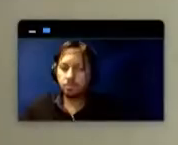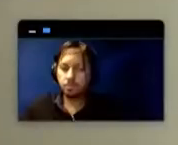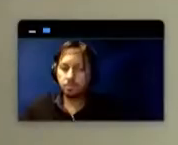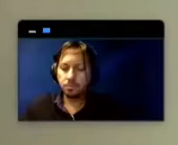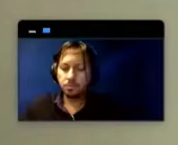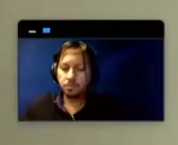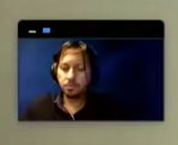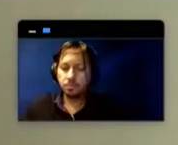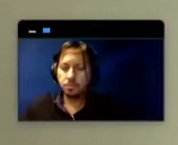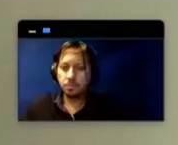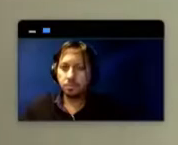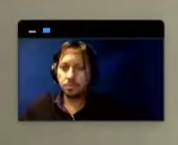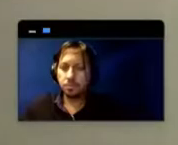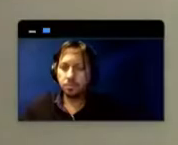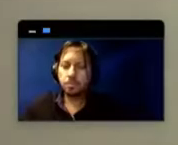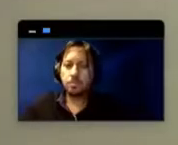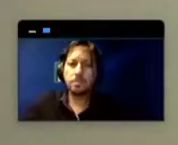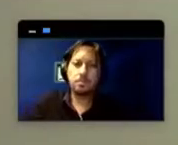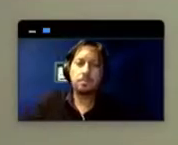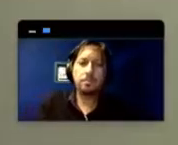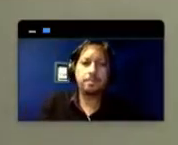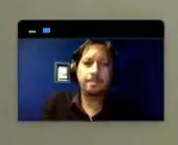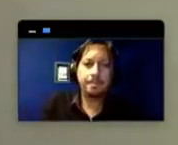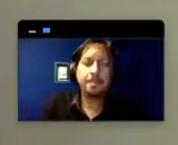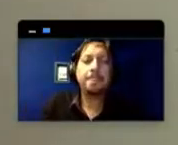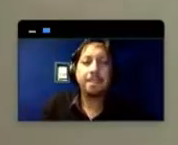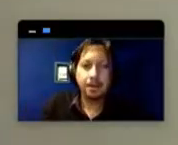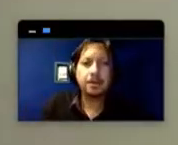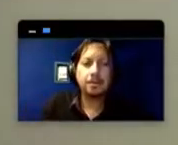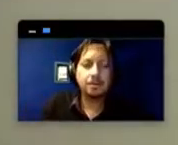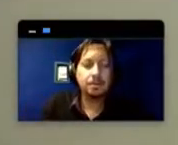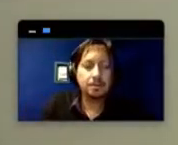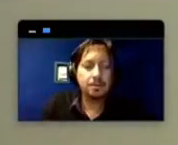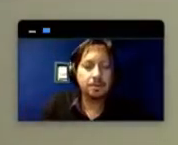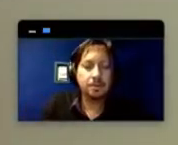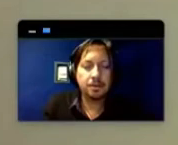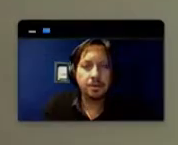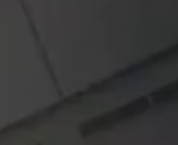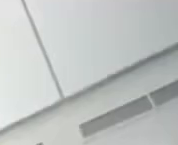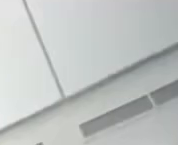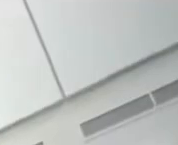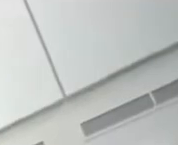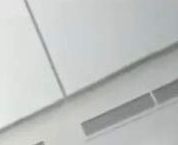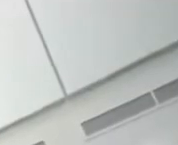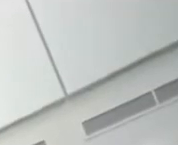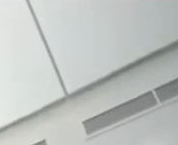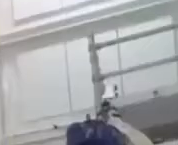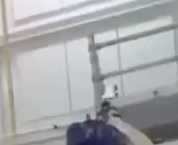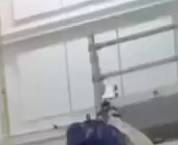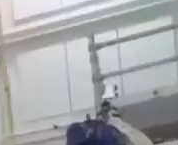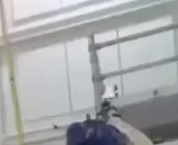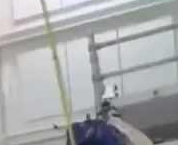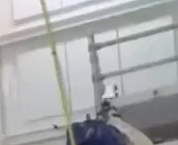no funciona, podría ser una catástrofe, porque no es cuestión de ir a rescatarlos con facilidad. Y esta semana hubo